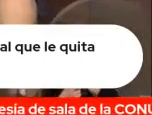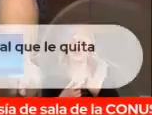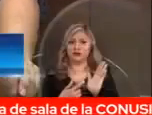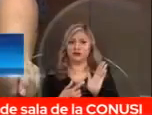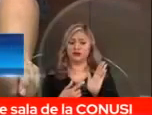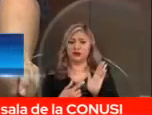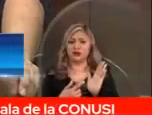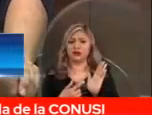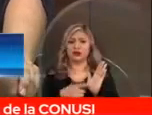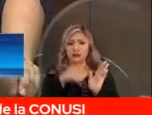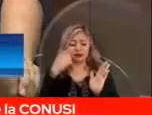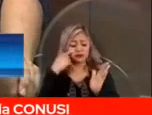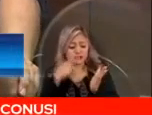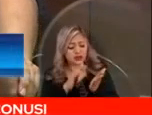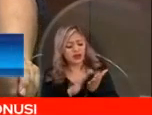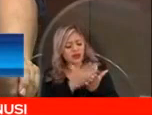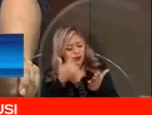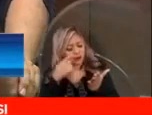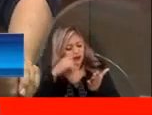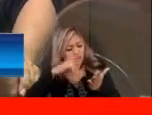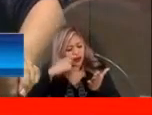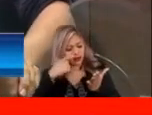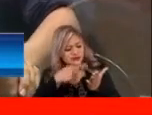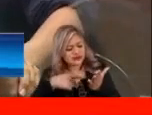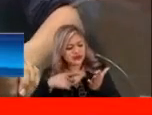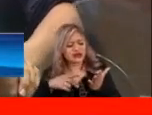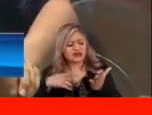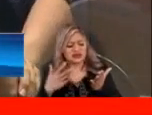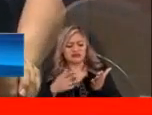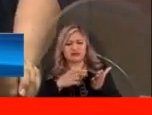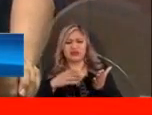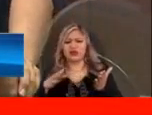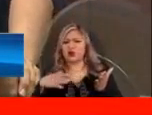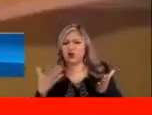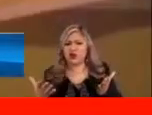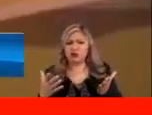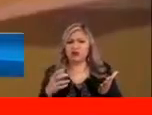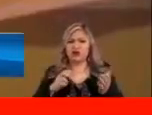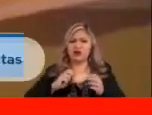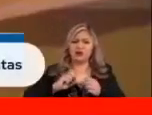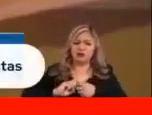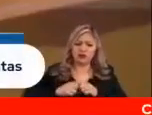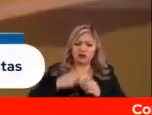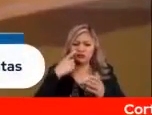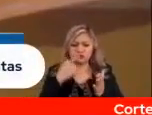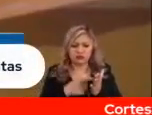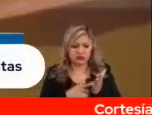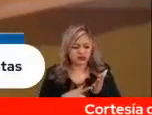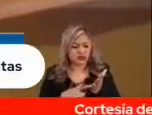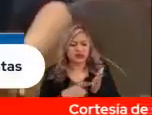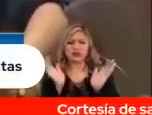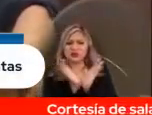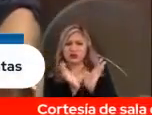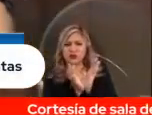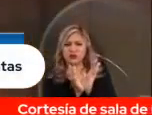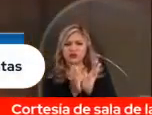serio, riguroso, científico. Hay propuestas de cómo atender la situación. Pero fíjense, ¿cómo hablar